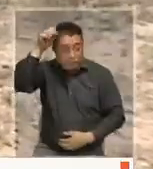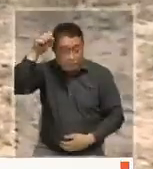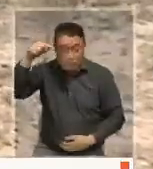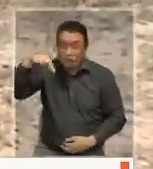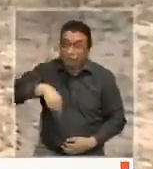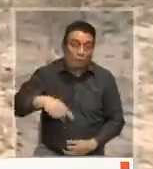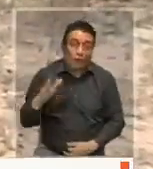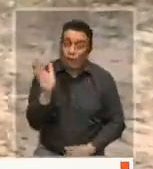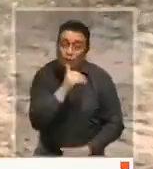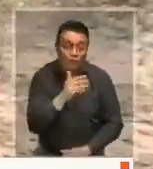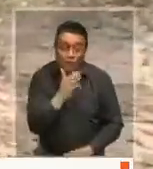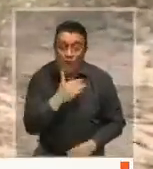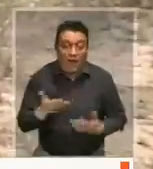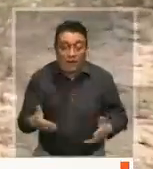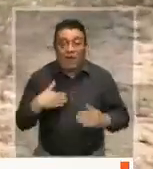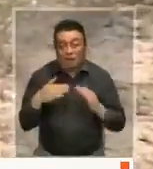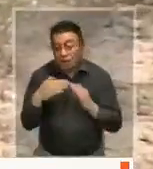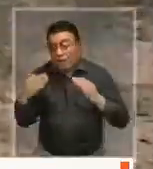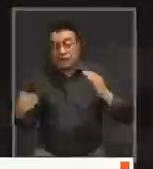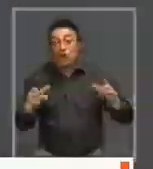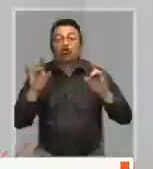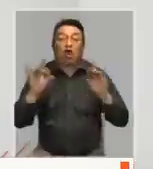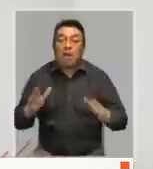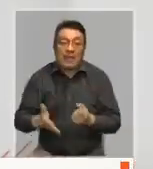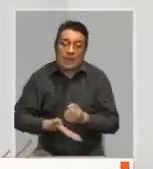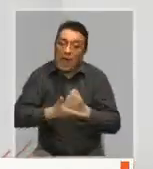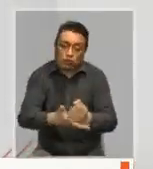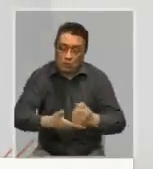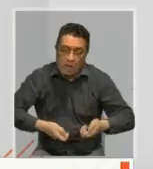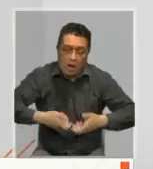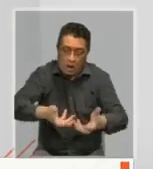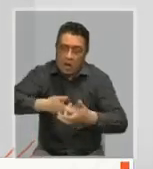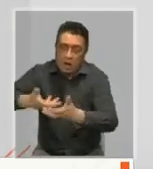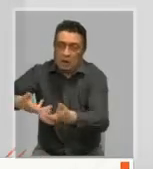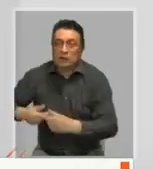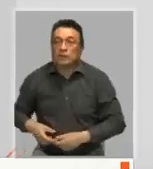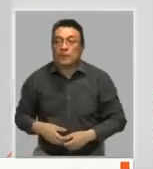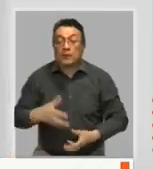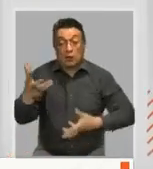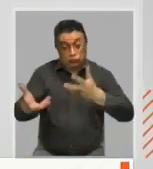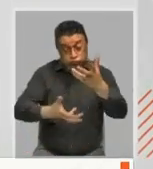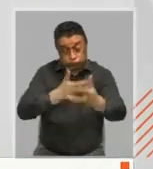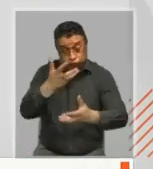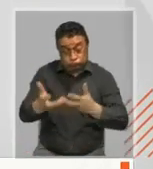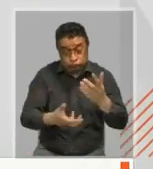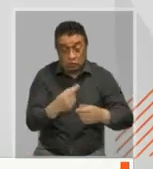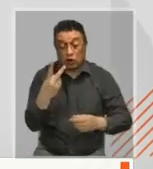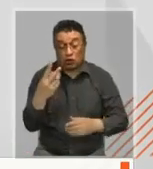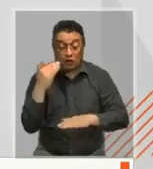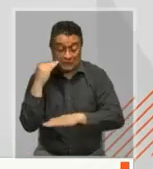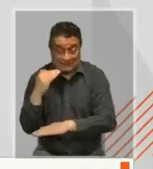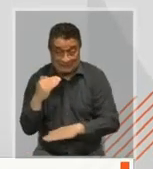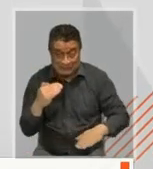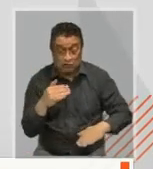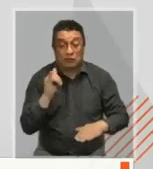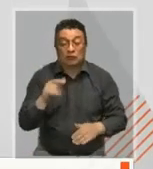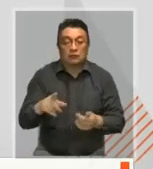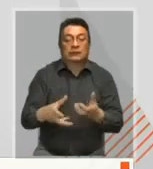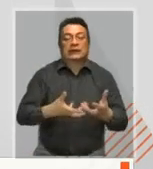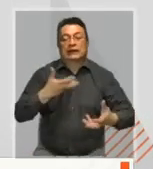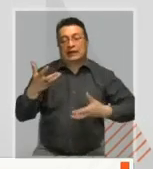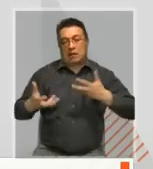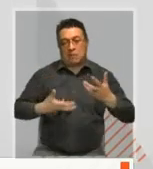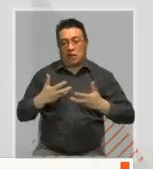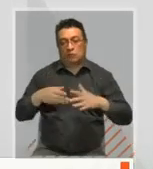solamente los vecinos y mucha gente que llegó a ayudarnos. Debido a los incendios, una familia, entre ellos dos menores, resultaron con quemaduras.